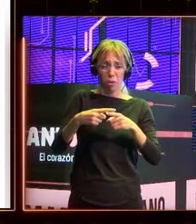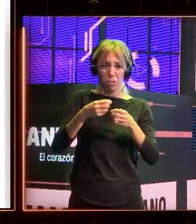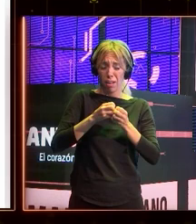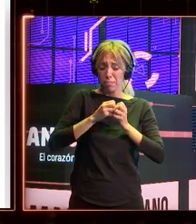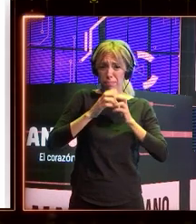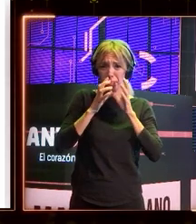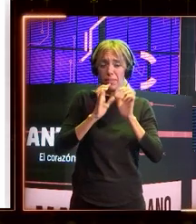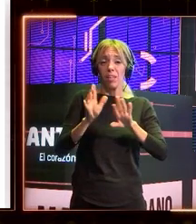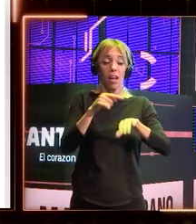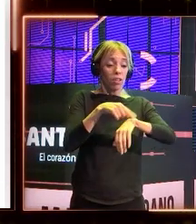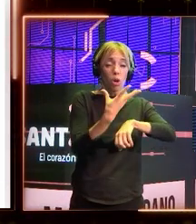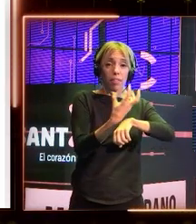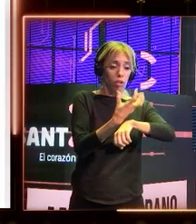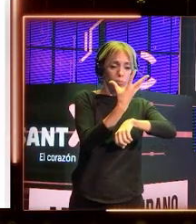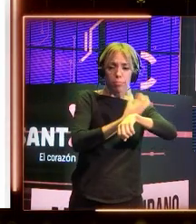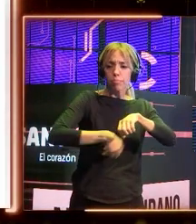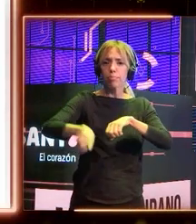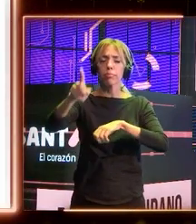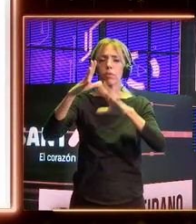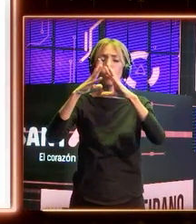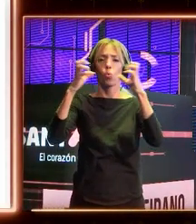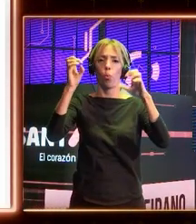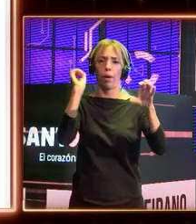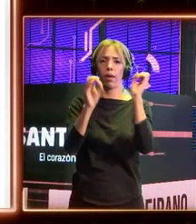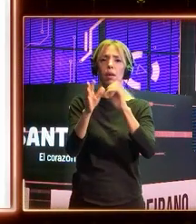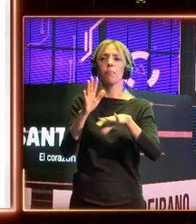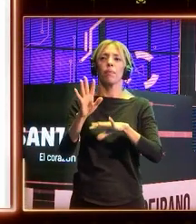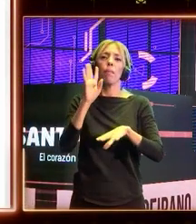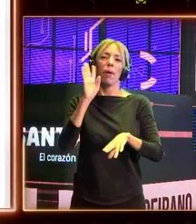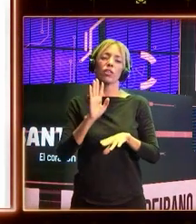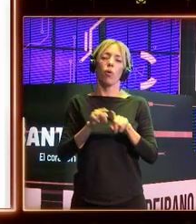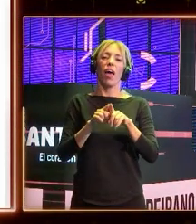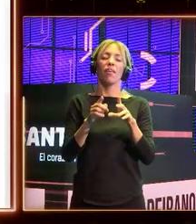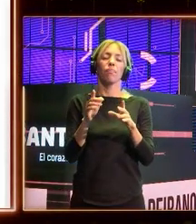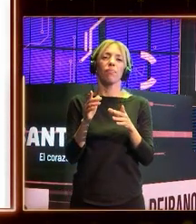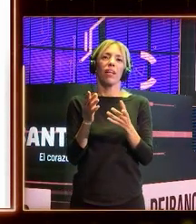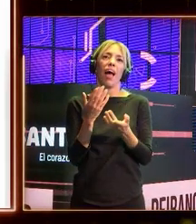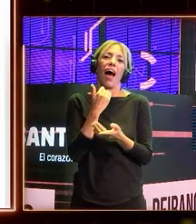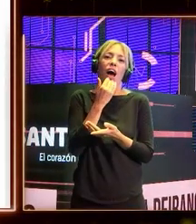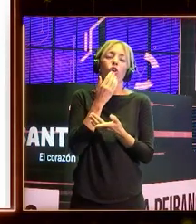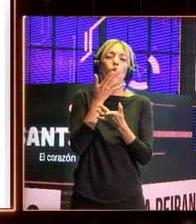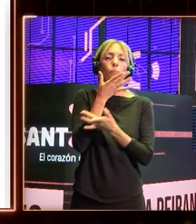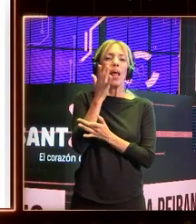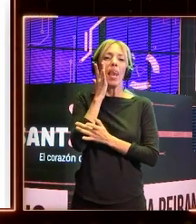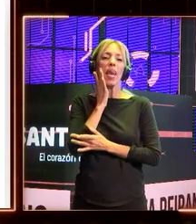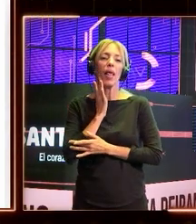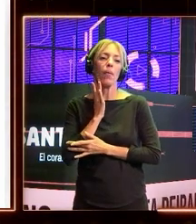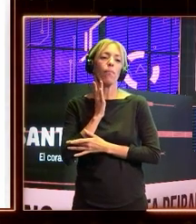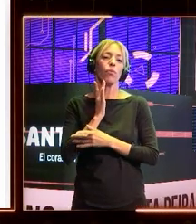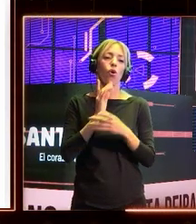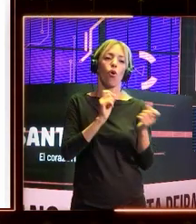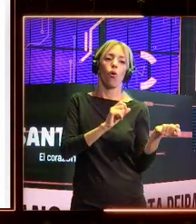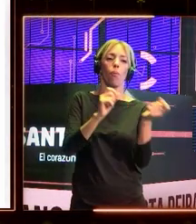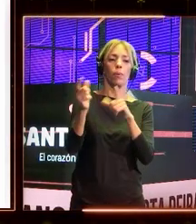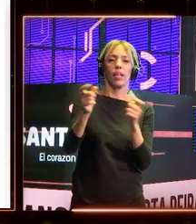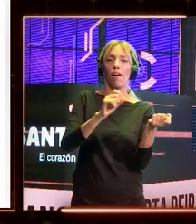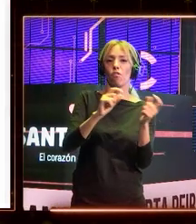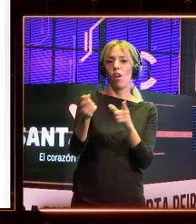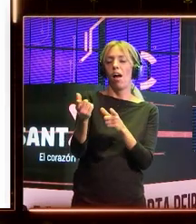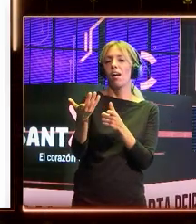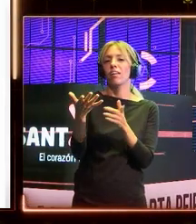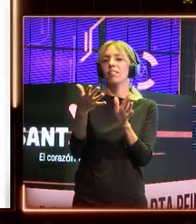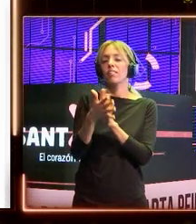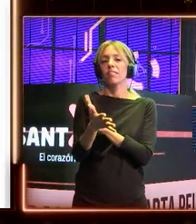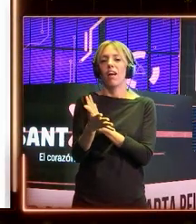lugar que se llama la nube. La nube parece una metáfora limpia, blanca e intangible. En realidad son